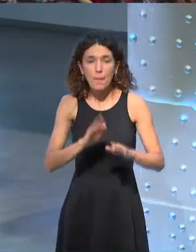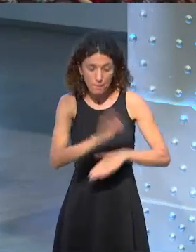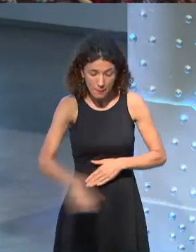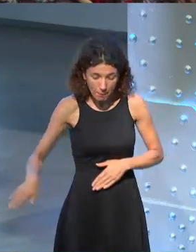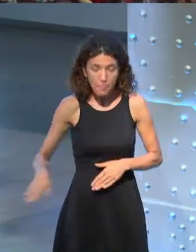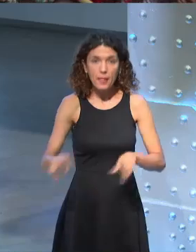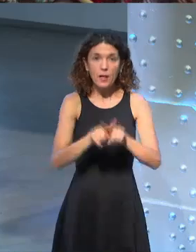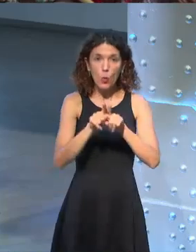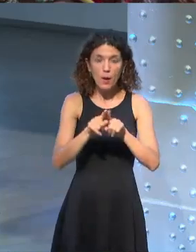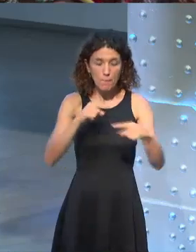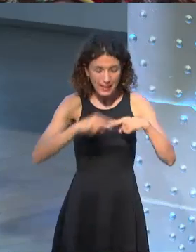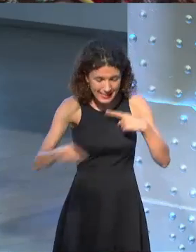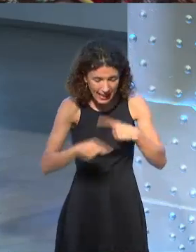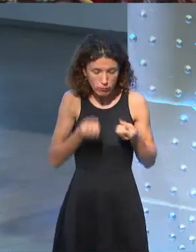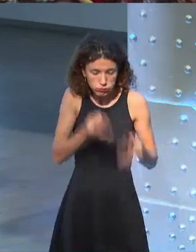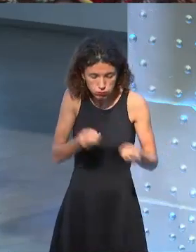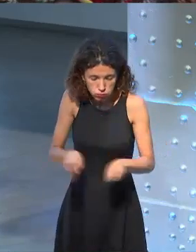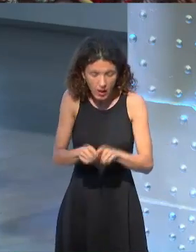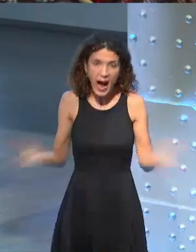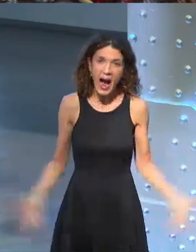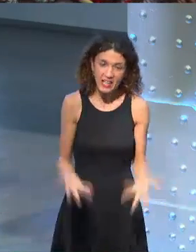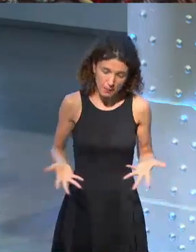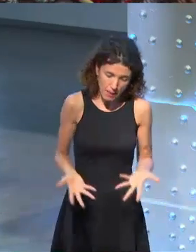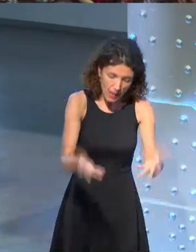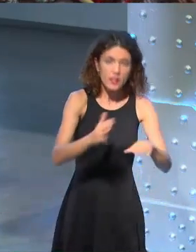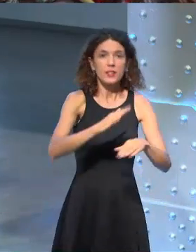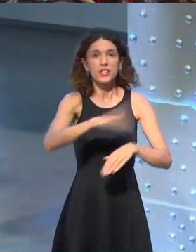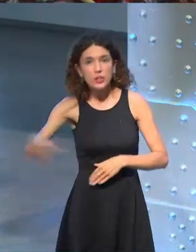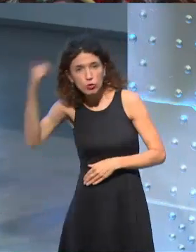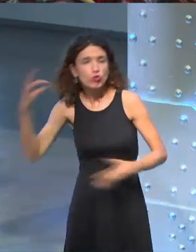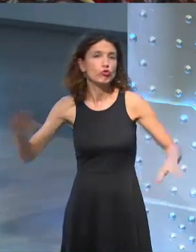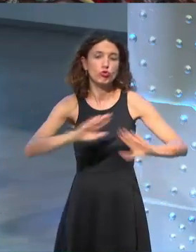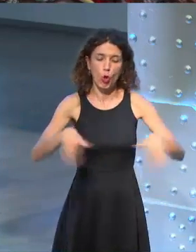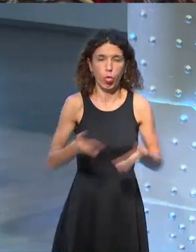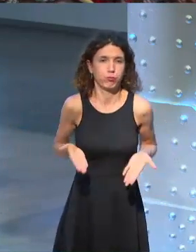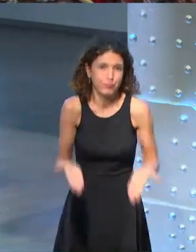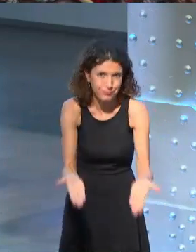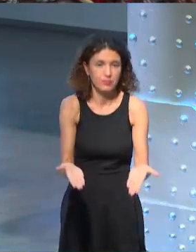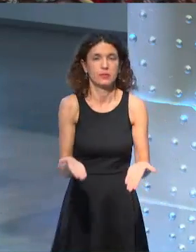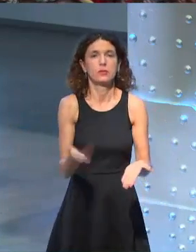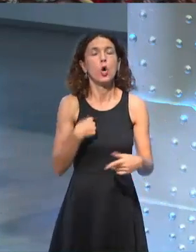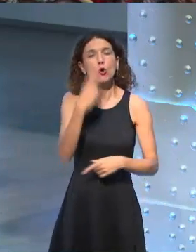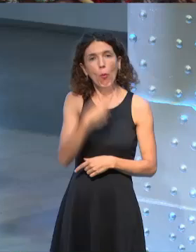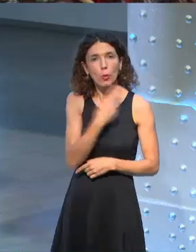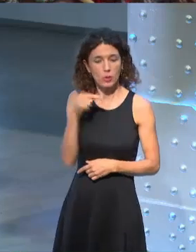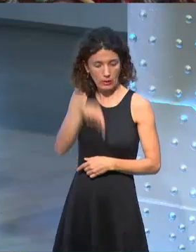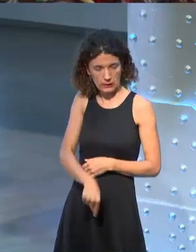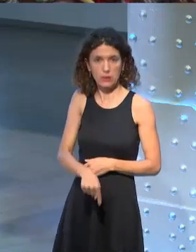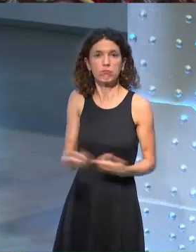los que tenemos que dar el mensaje y los que tenemos que animar a niños, a niñas, a todos. El compromiso desde